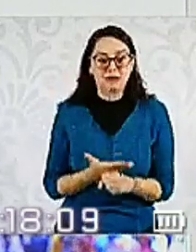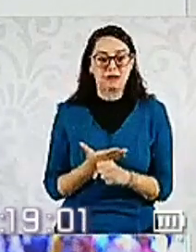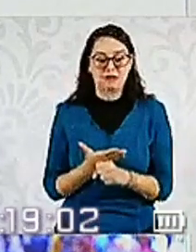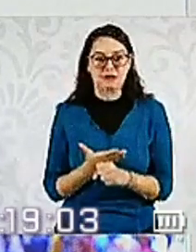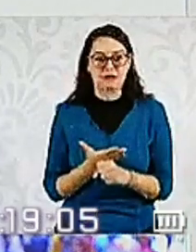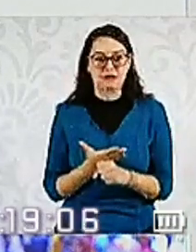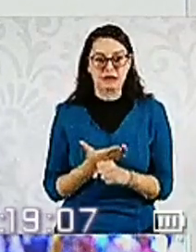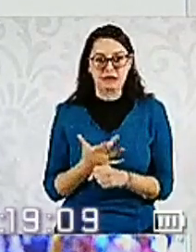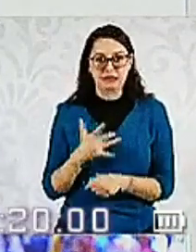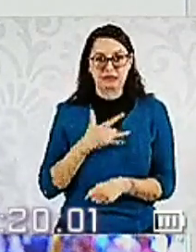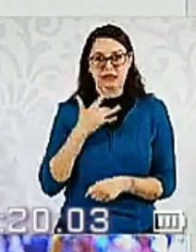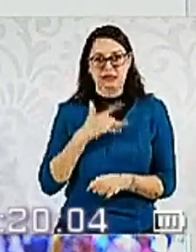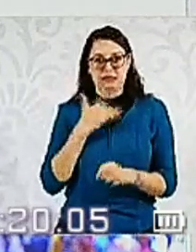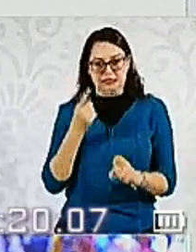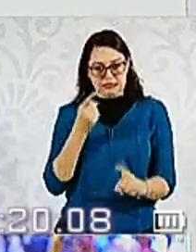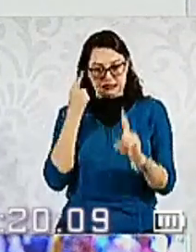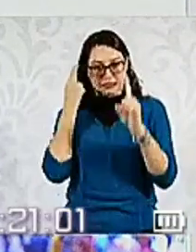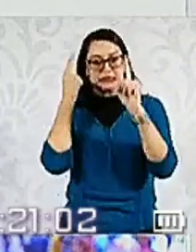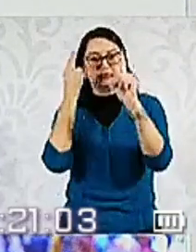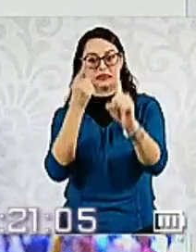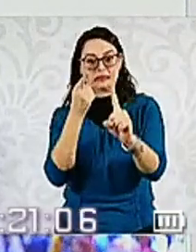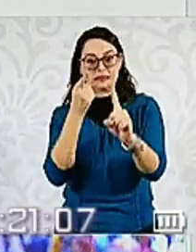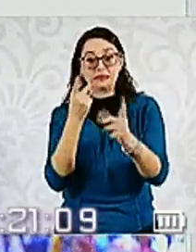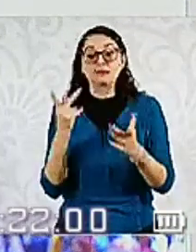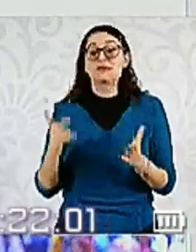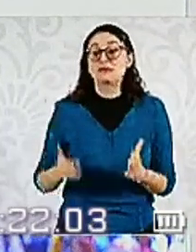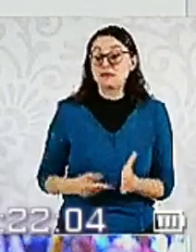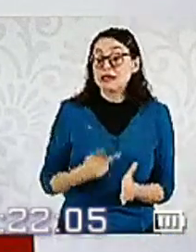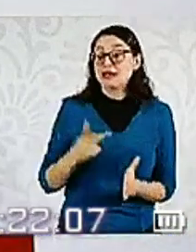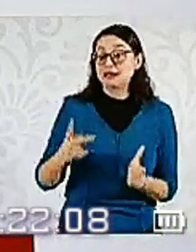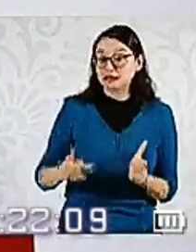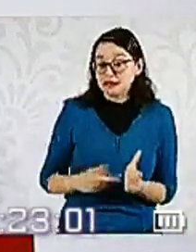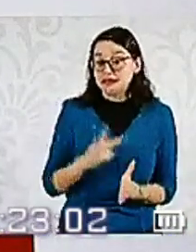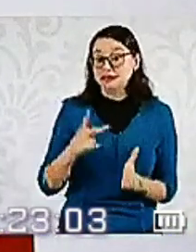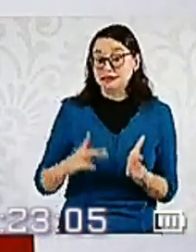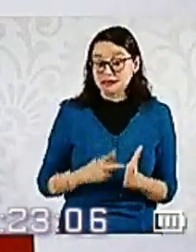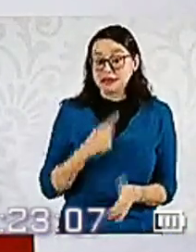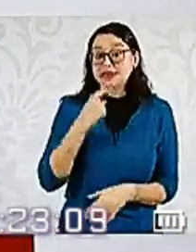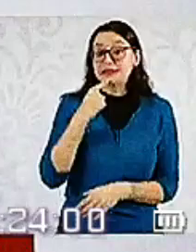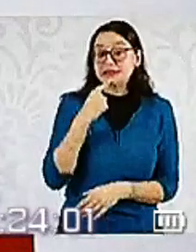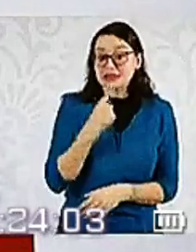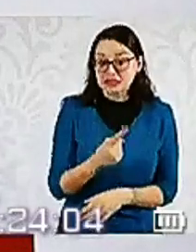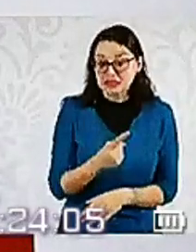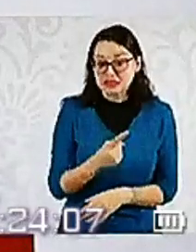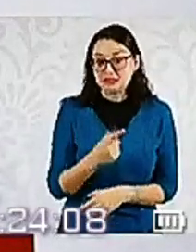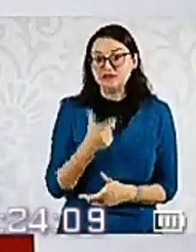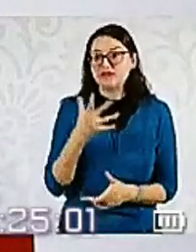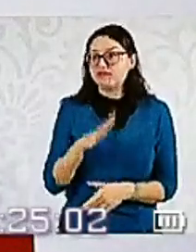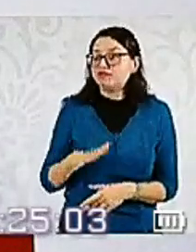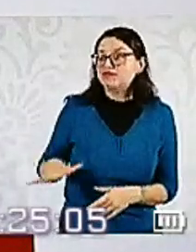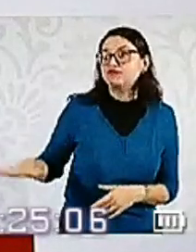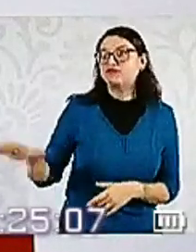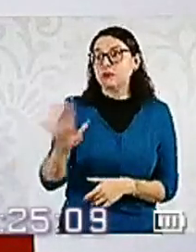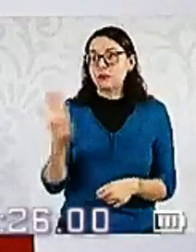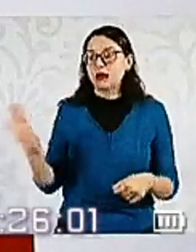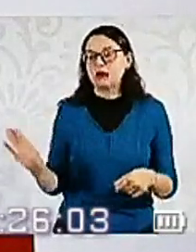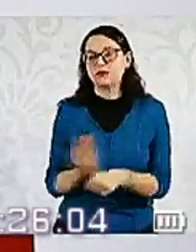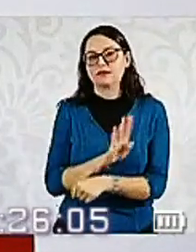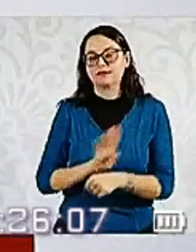como hemos dicho en muchas ocasiones, no hay mayor satisfacción que cuando se hacen cosas para beneficio de los